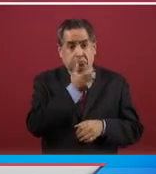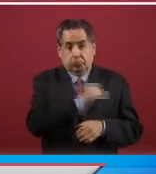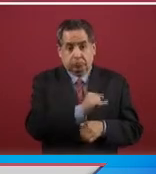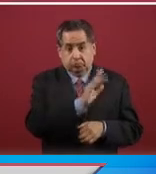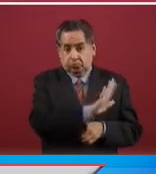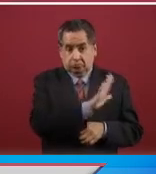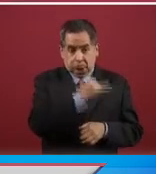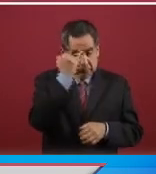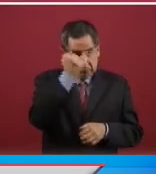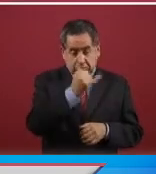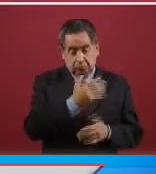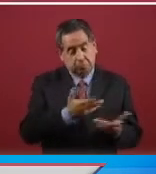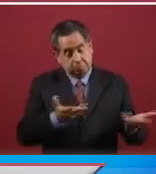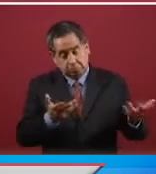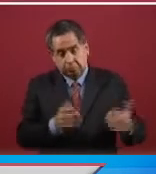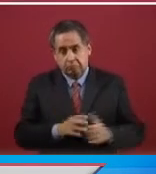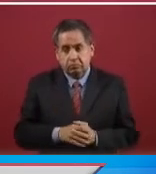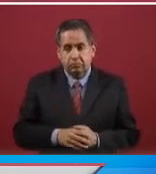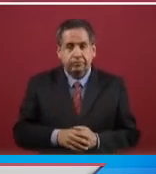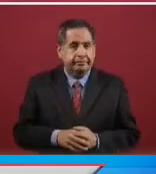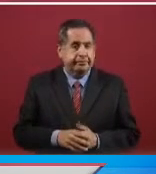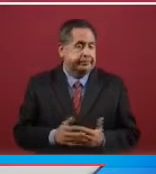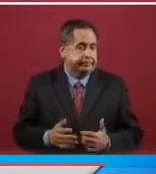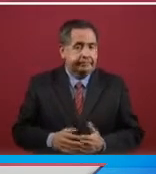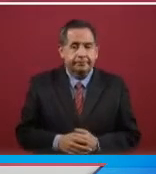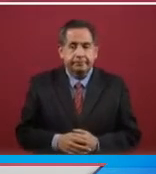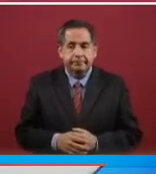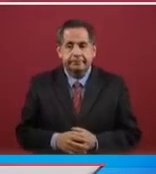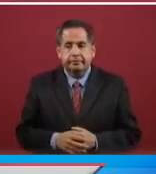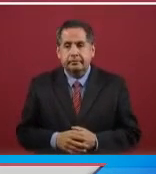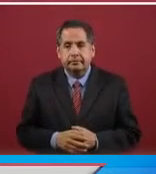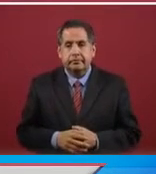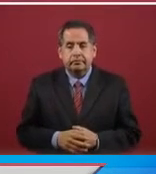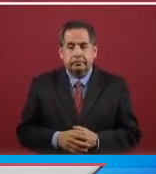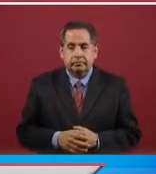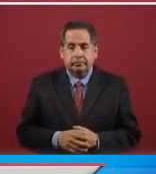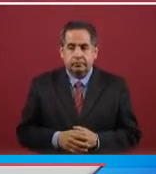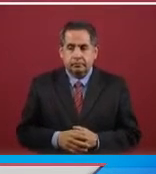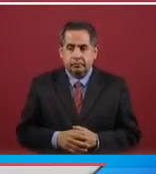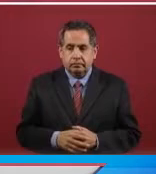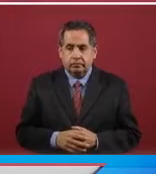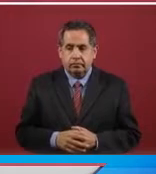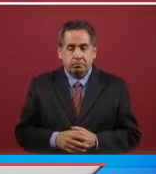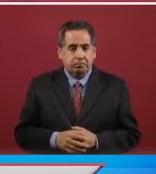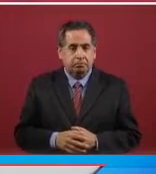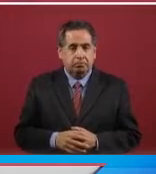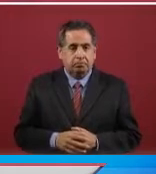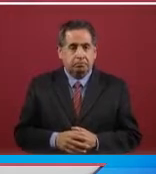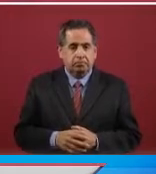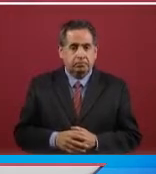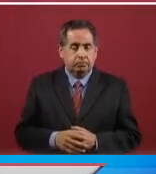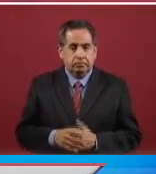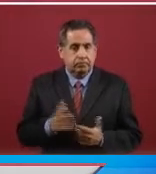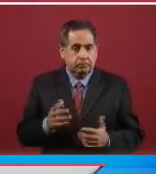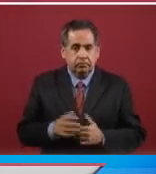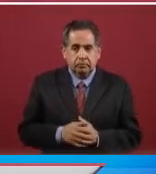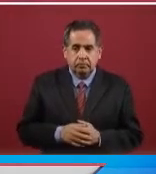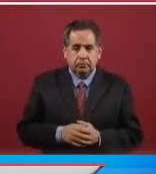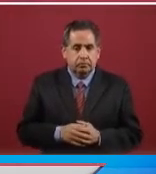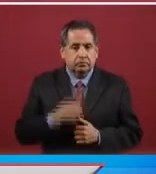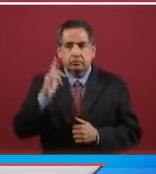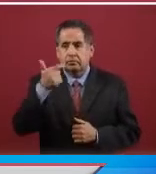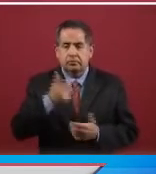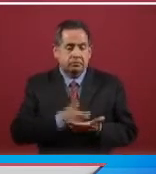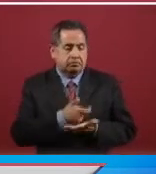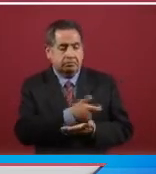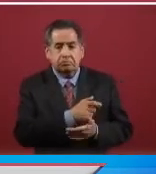meses se logró que el salario mínimo haya aumentado como nunca en los últimos 36 años. Sin duda el periodo neoliberal es el periodo de mayor